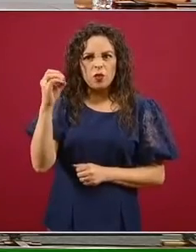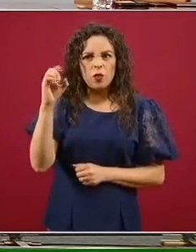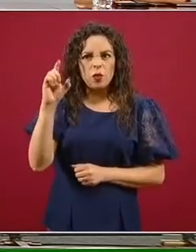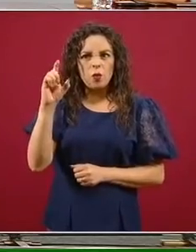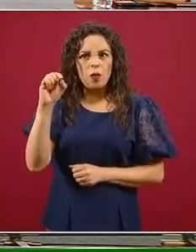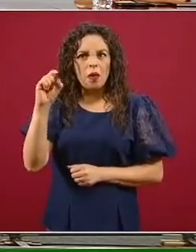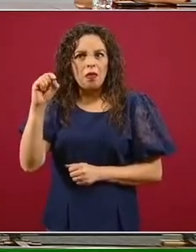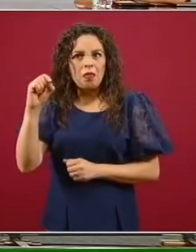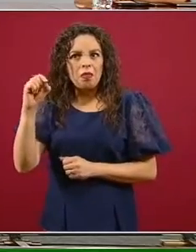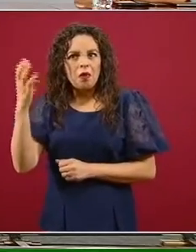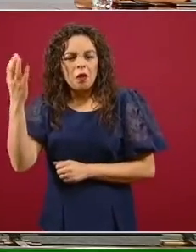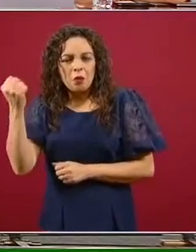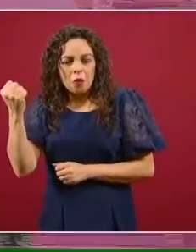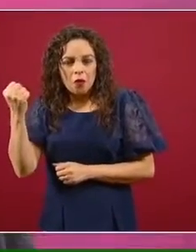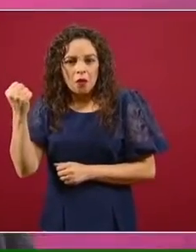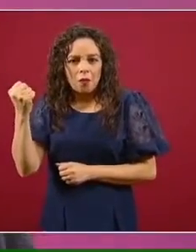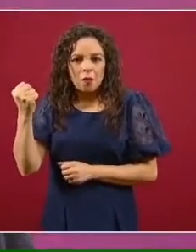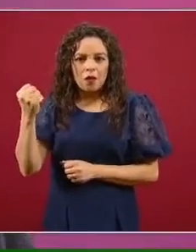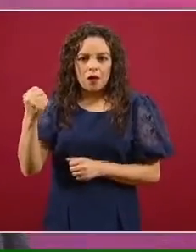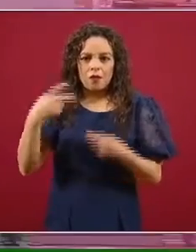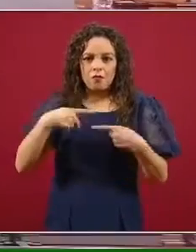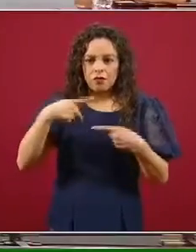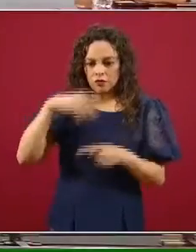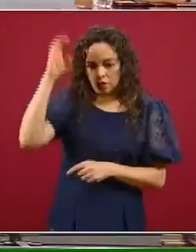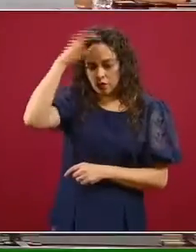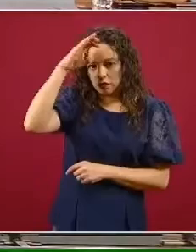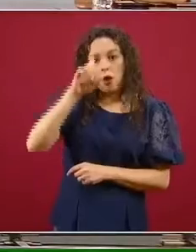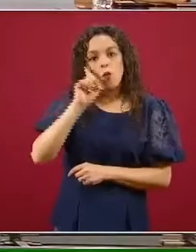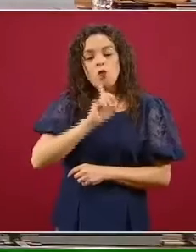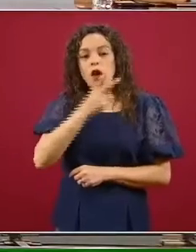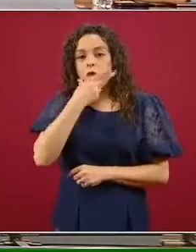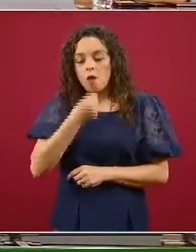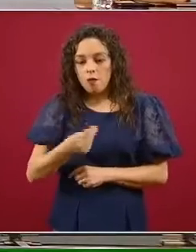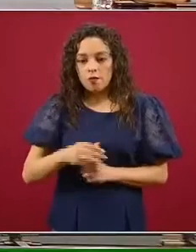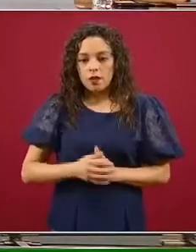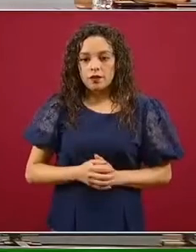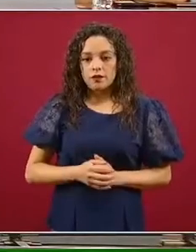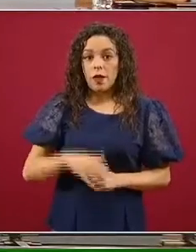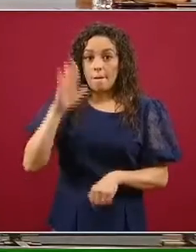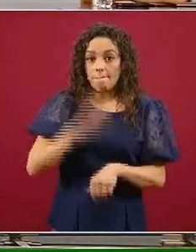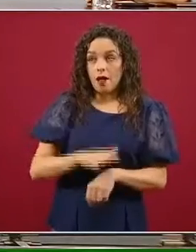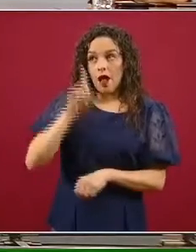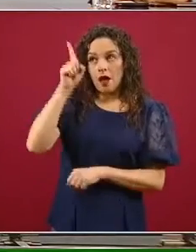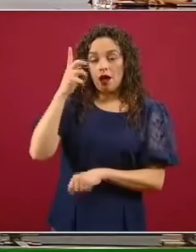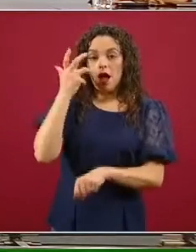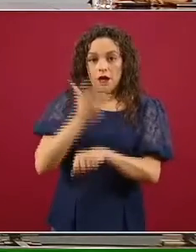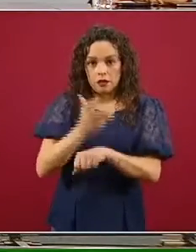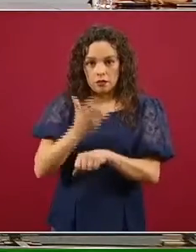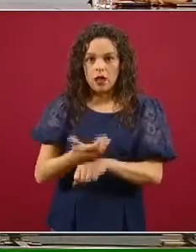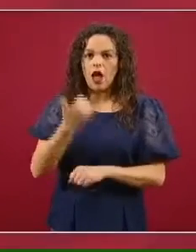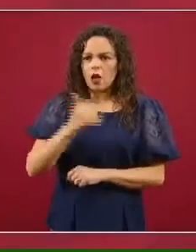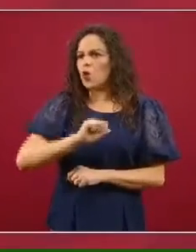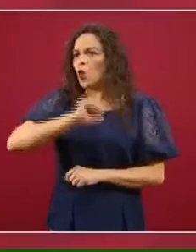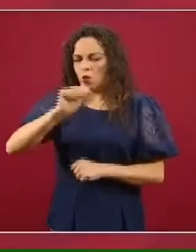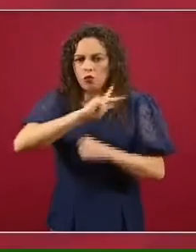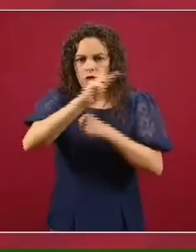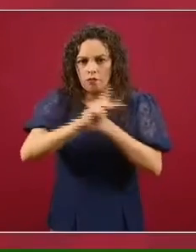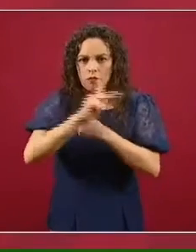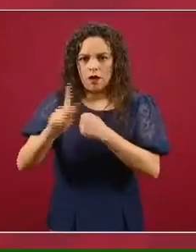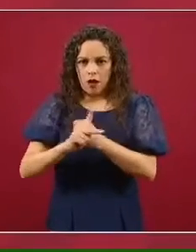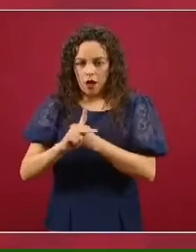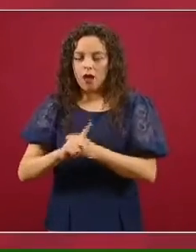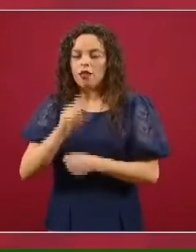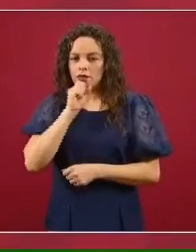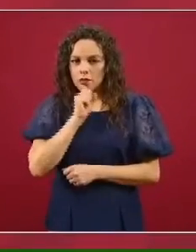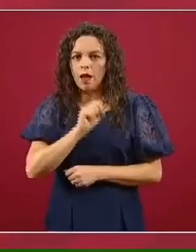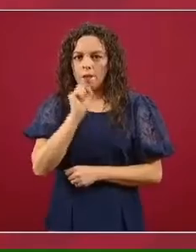120 y tantos, 29 me parece, científicas y científicos, principalmente de Estados Unidos, pero también de otros países, mandaron